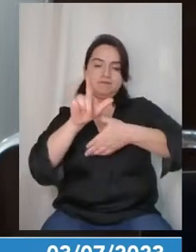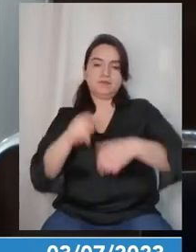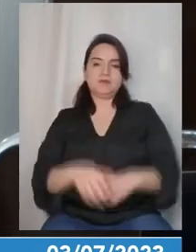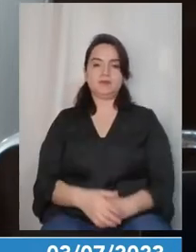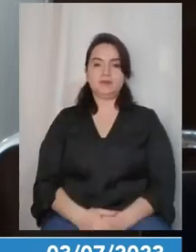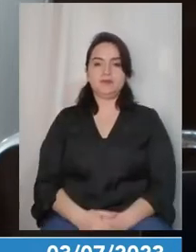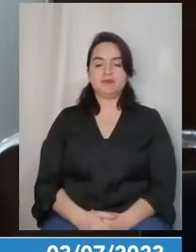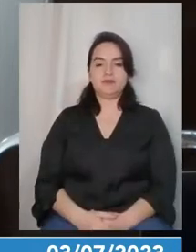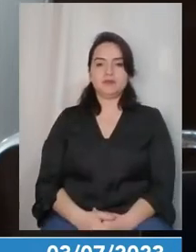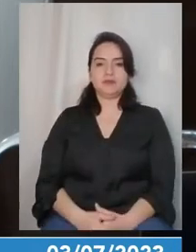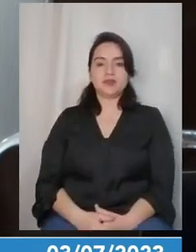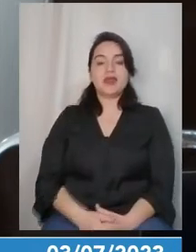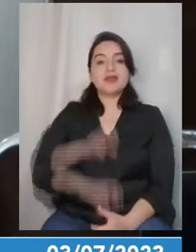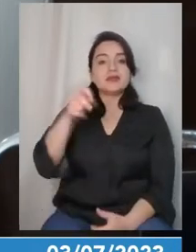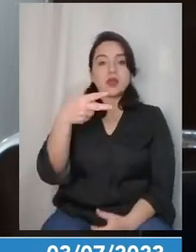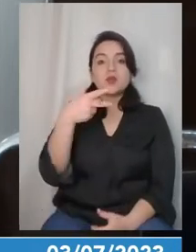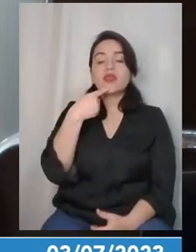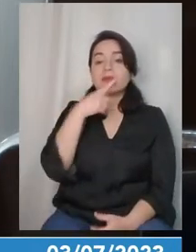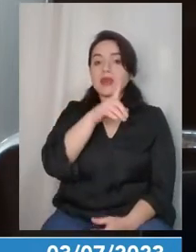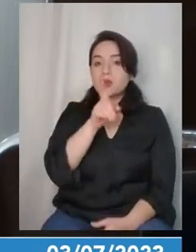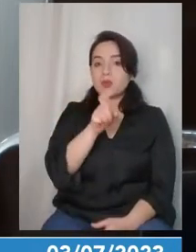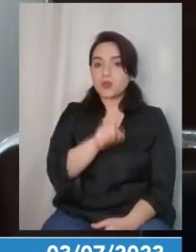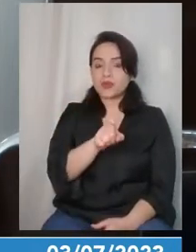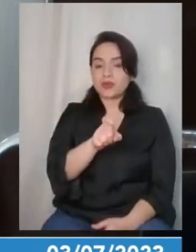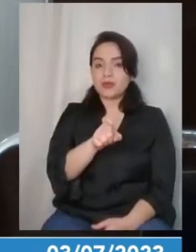de, entendemos que